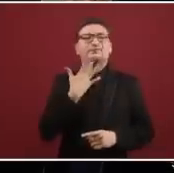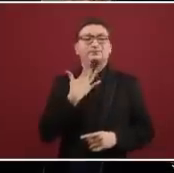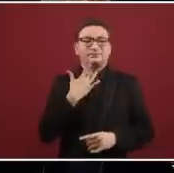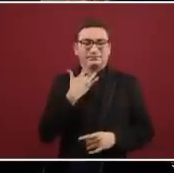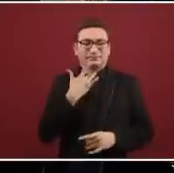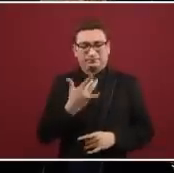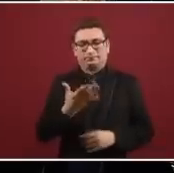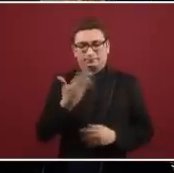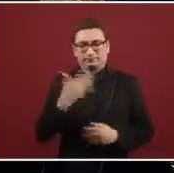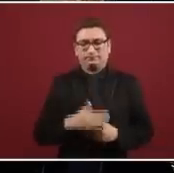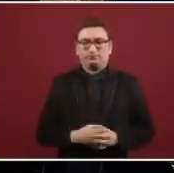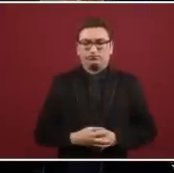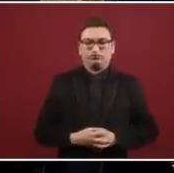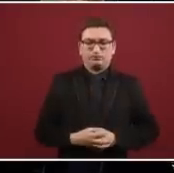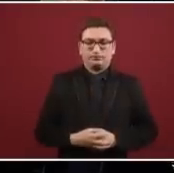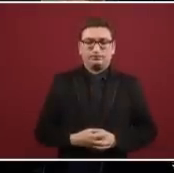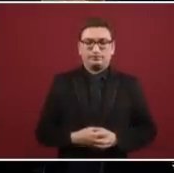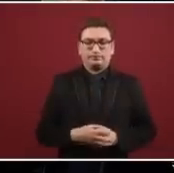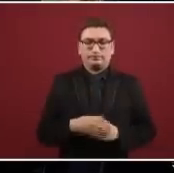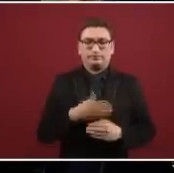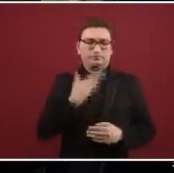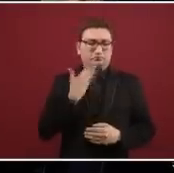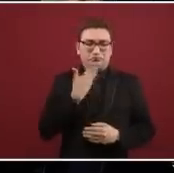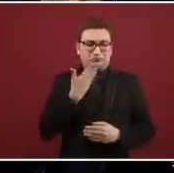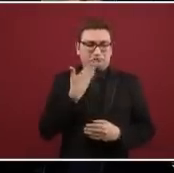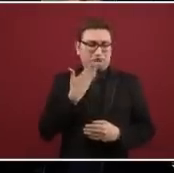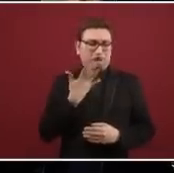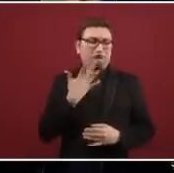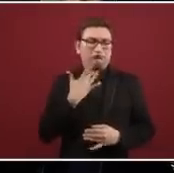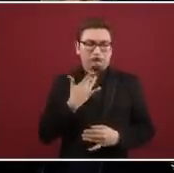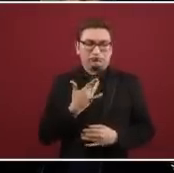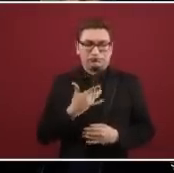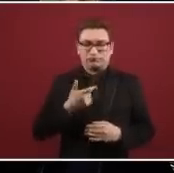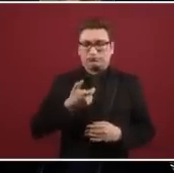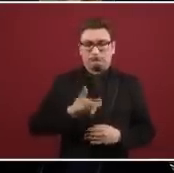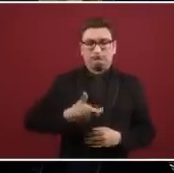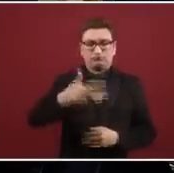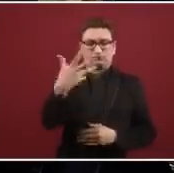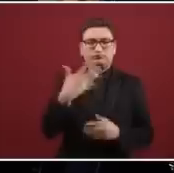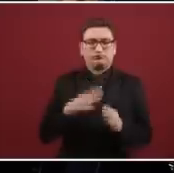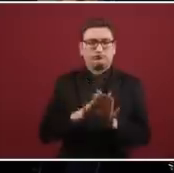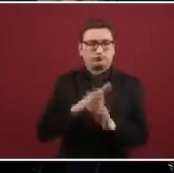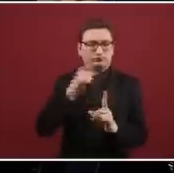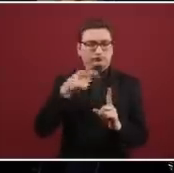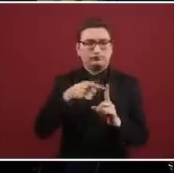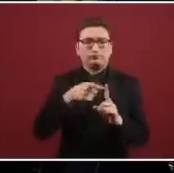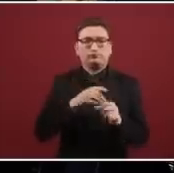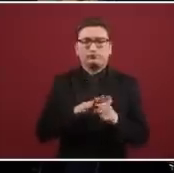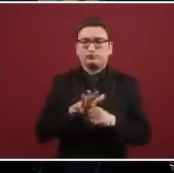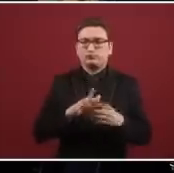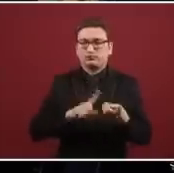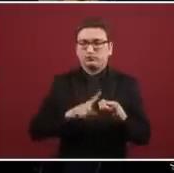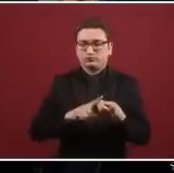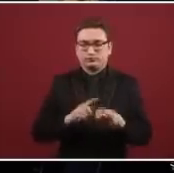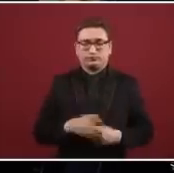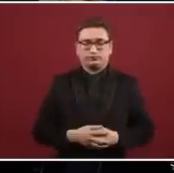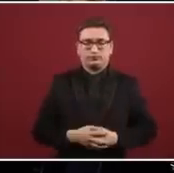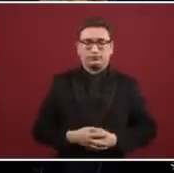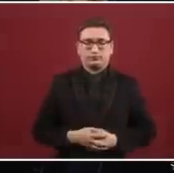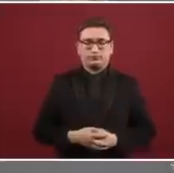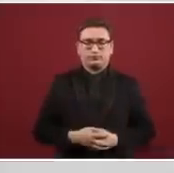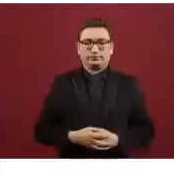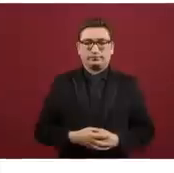Empezamos con el combustible regular. El precio más alto lo encontramos en